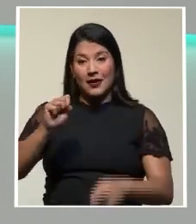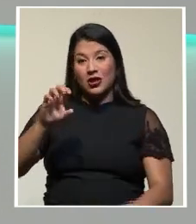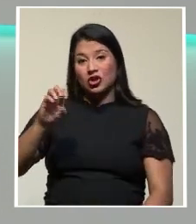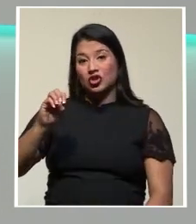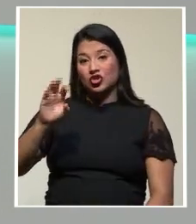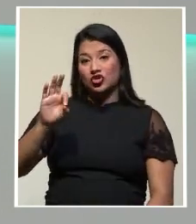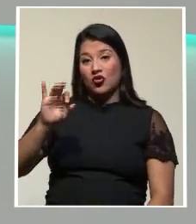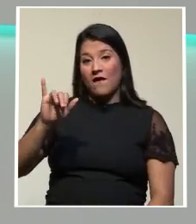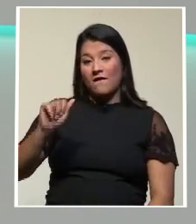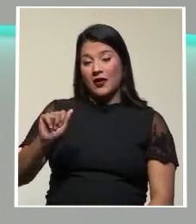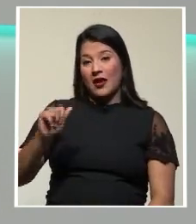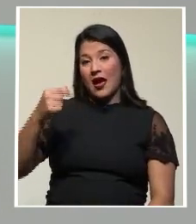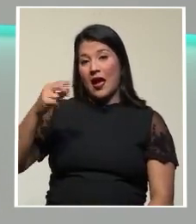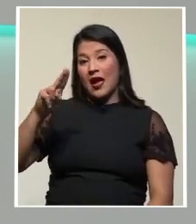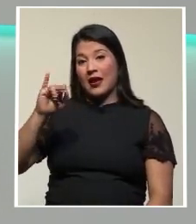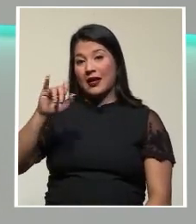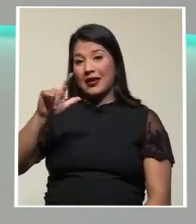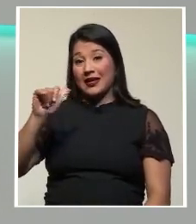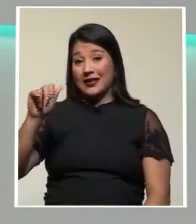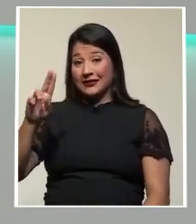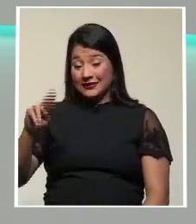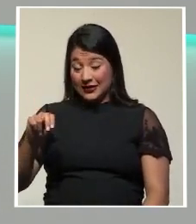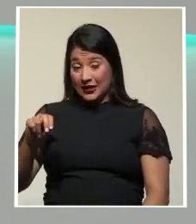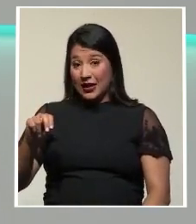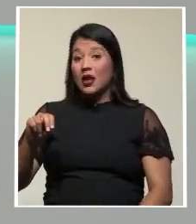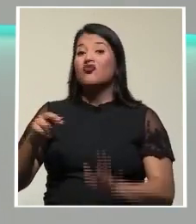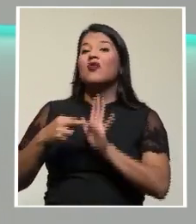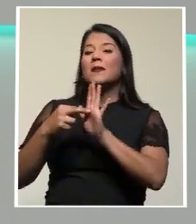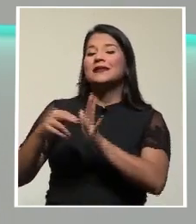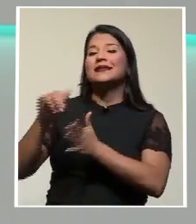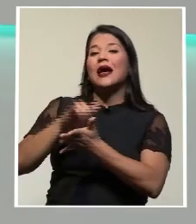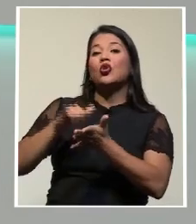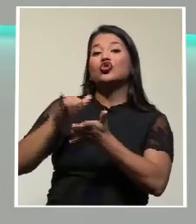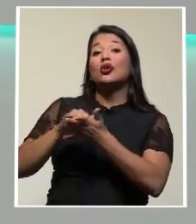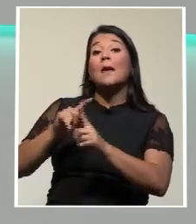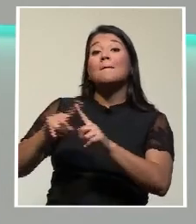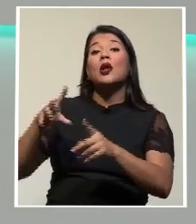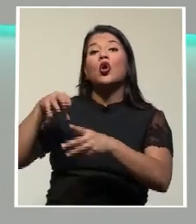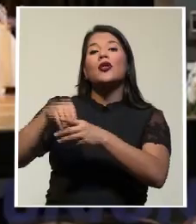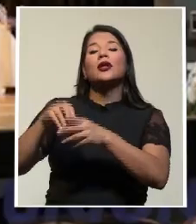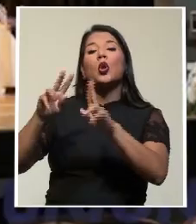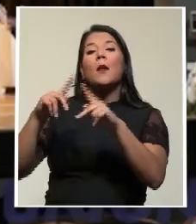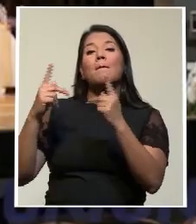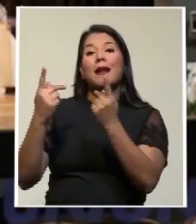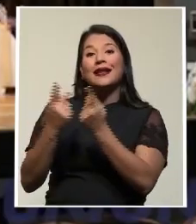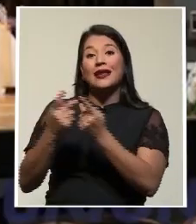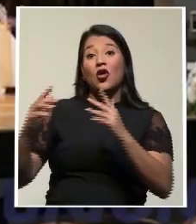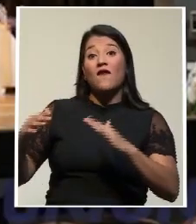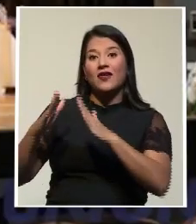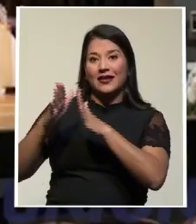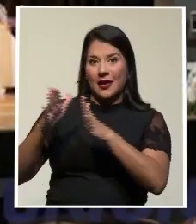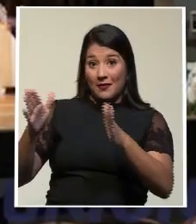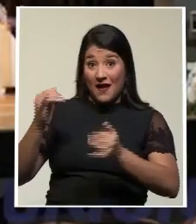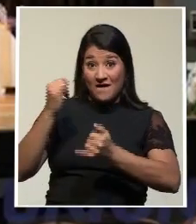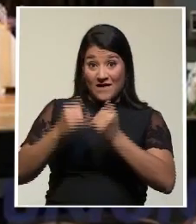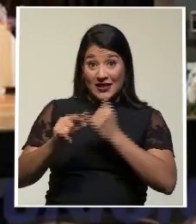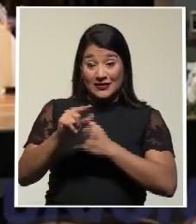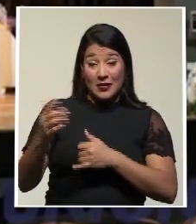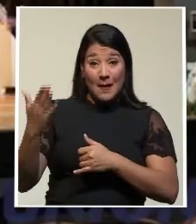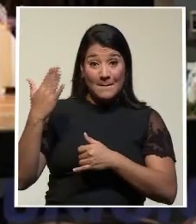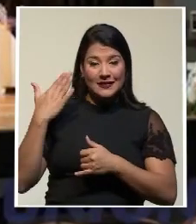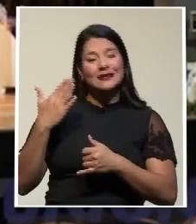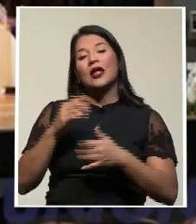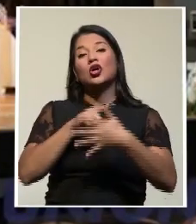San José, pero por el partido Frente Amplio. El fin de semana 5 partidos políticos definieron